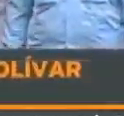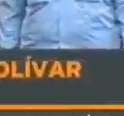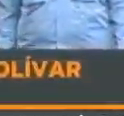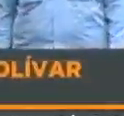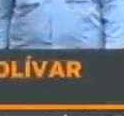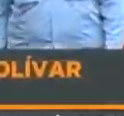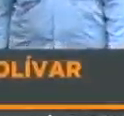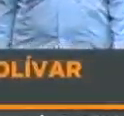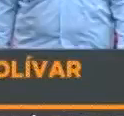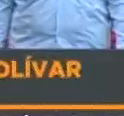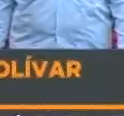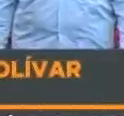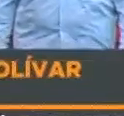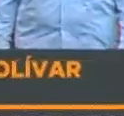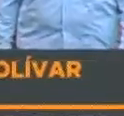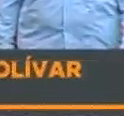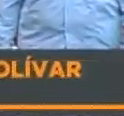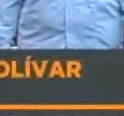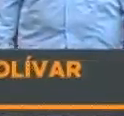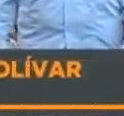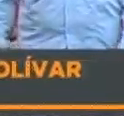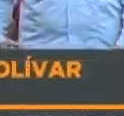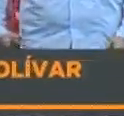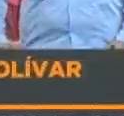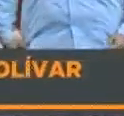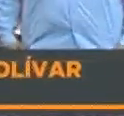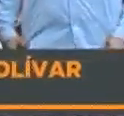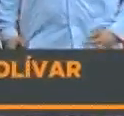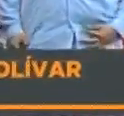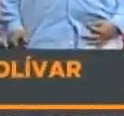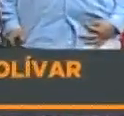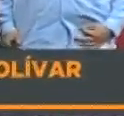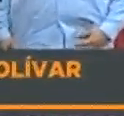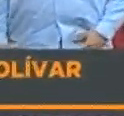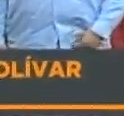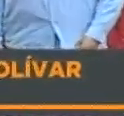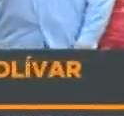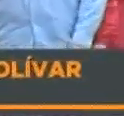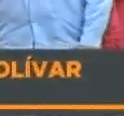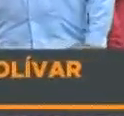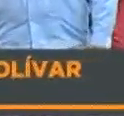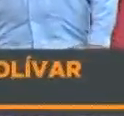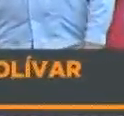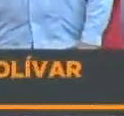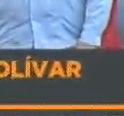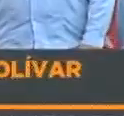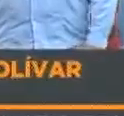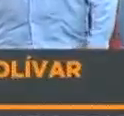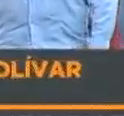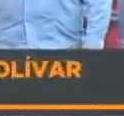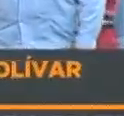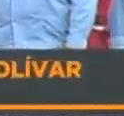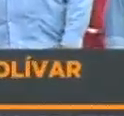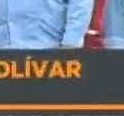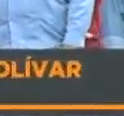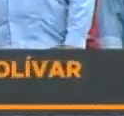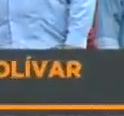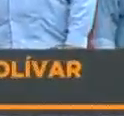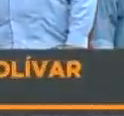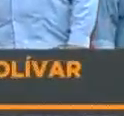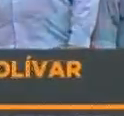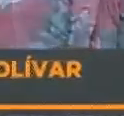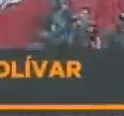Ahora sí, queda con ustedes el presidente pueblo, el protector de